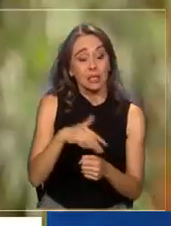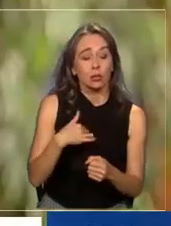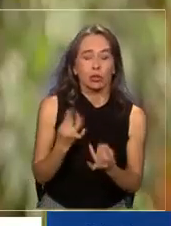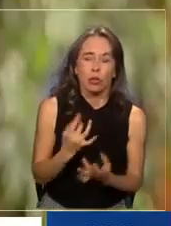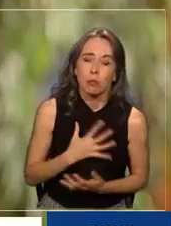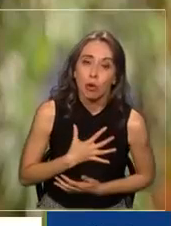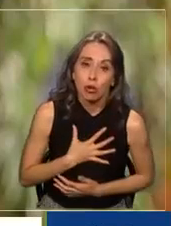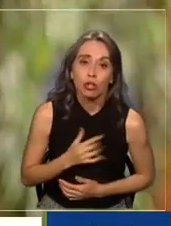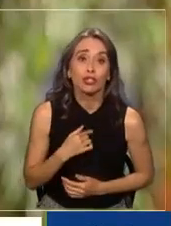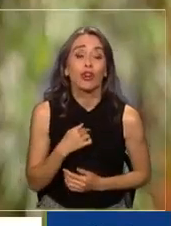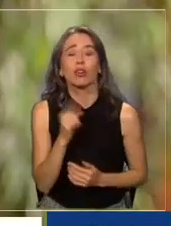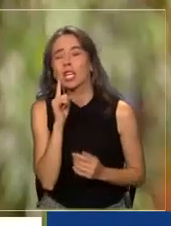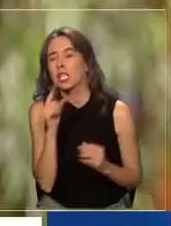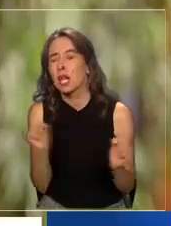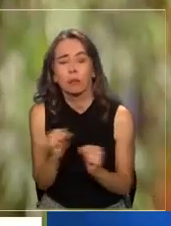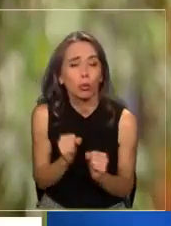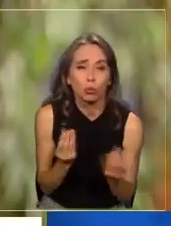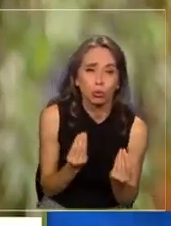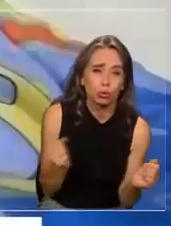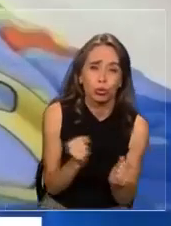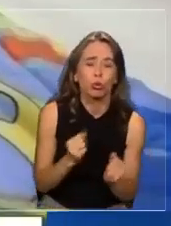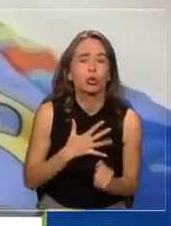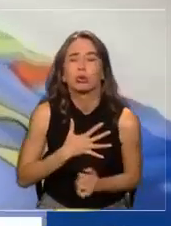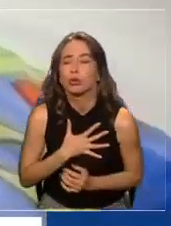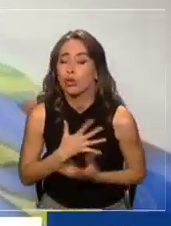dolor. Me morí de susto. Me dio mucho miedo.